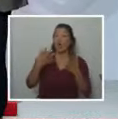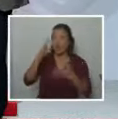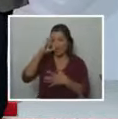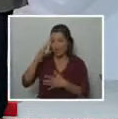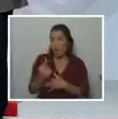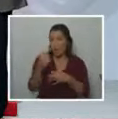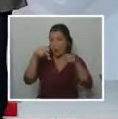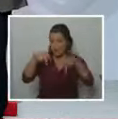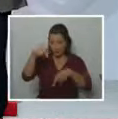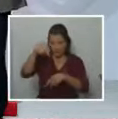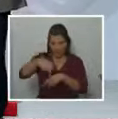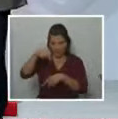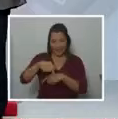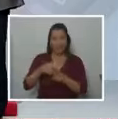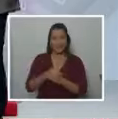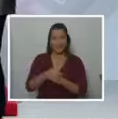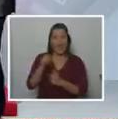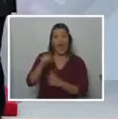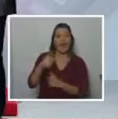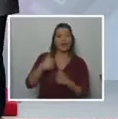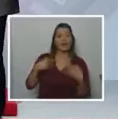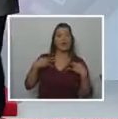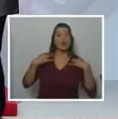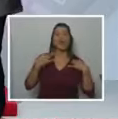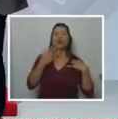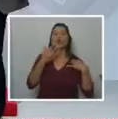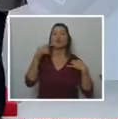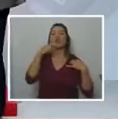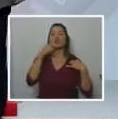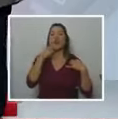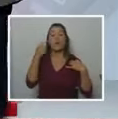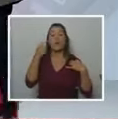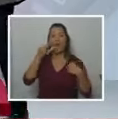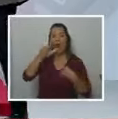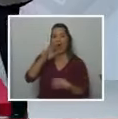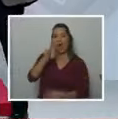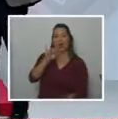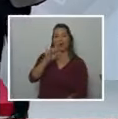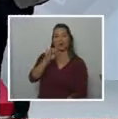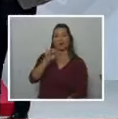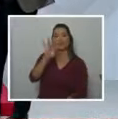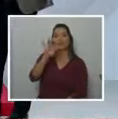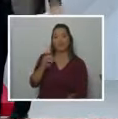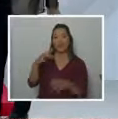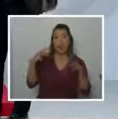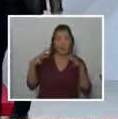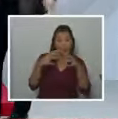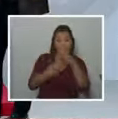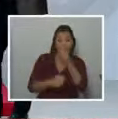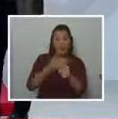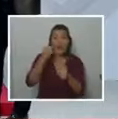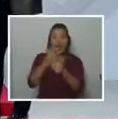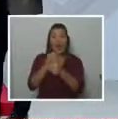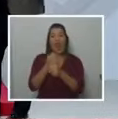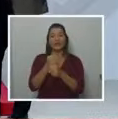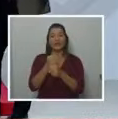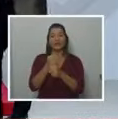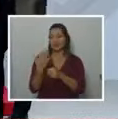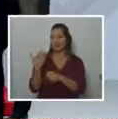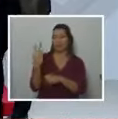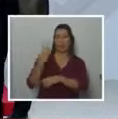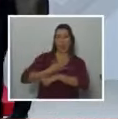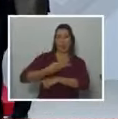alguien acá en el estudio. Ahí tenemos de camisa roja, véalo, nada más y nada menos. Luisito. Luisito cumpliendo años, hace un par